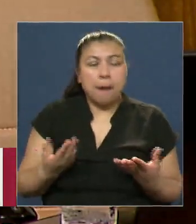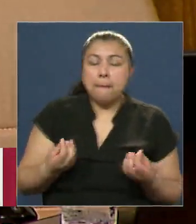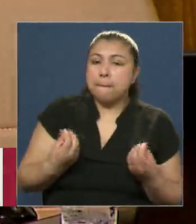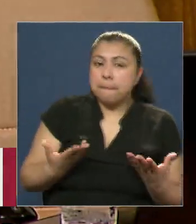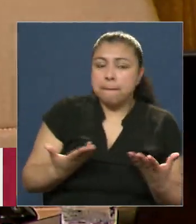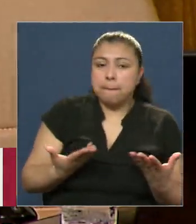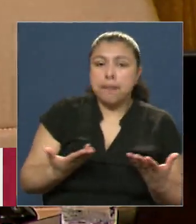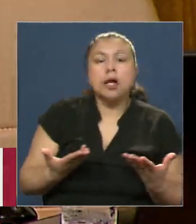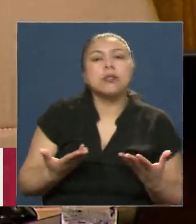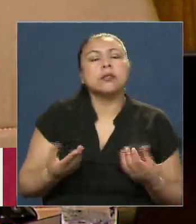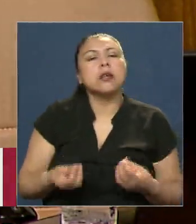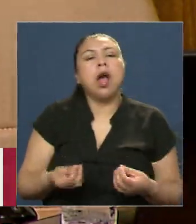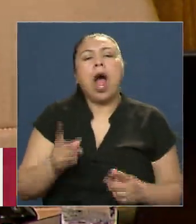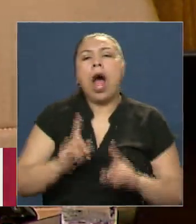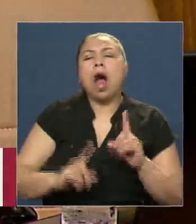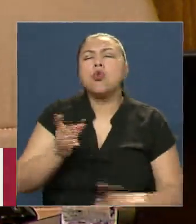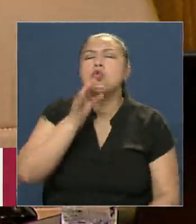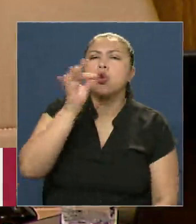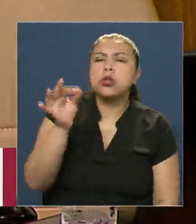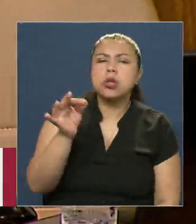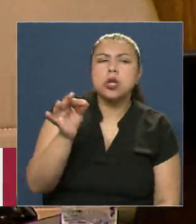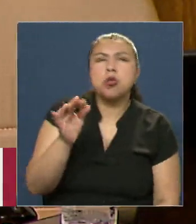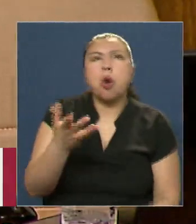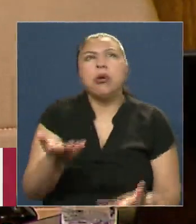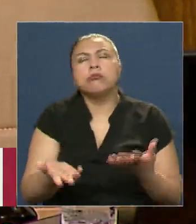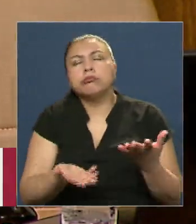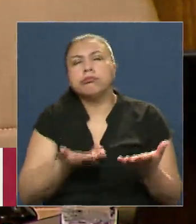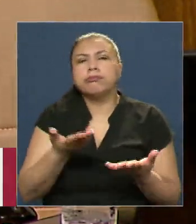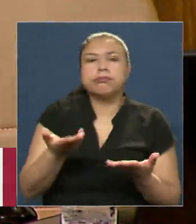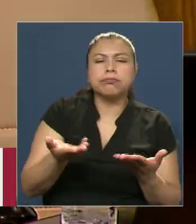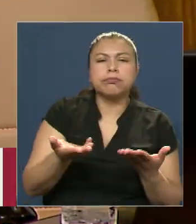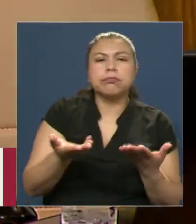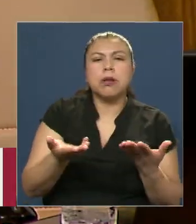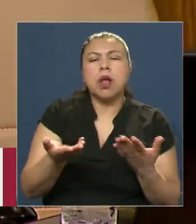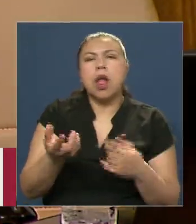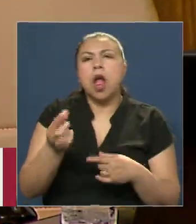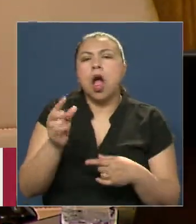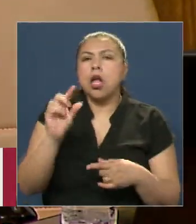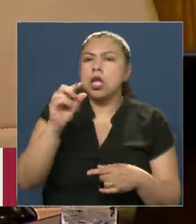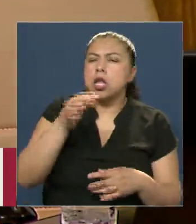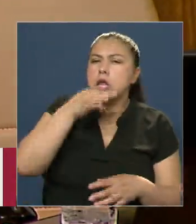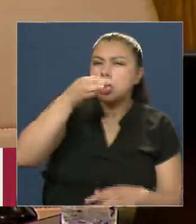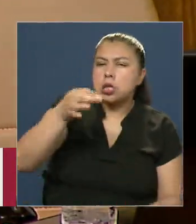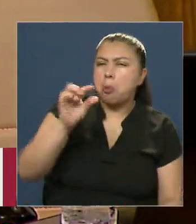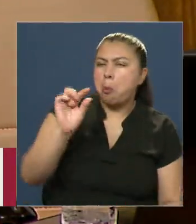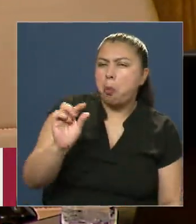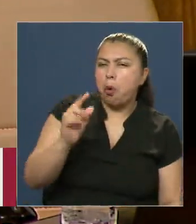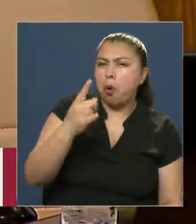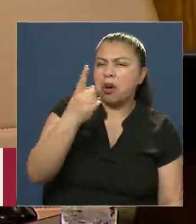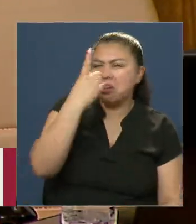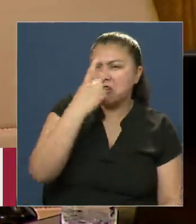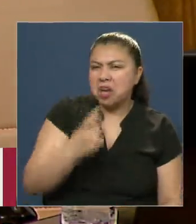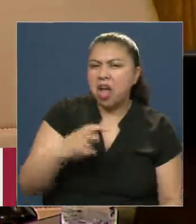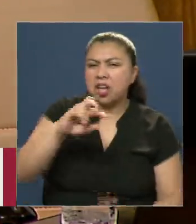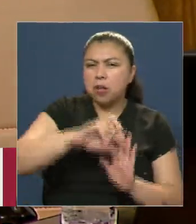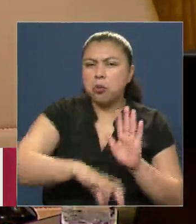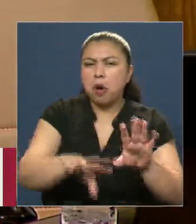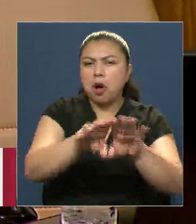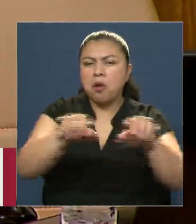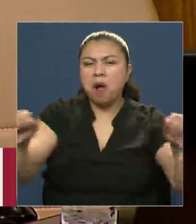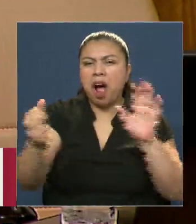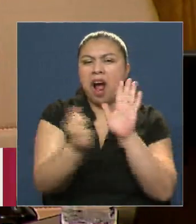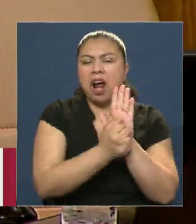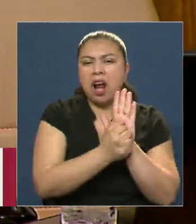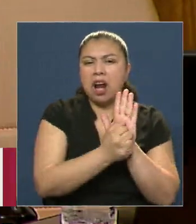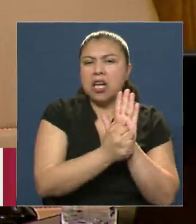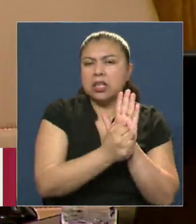siguiente. Algunos dicen con mucha liviandad y con poca seriedad que este es un proyecto de acuerdo, un